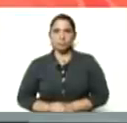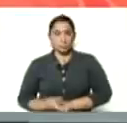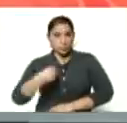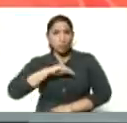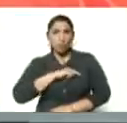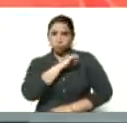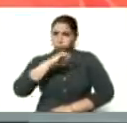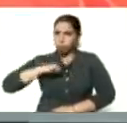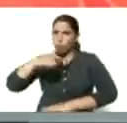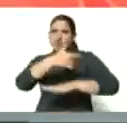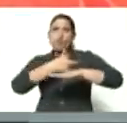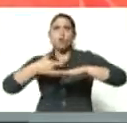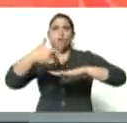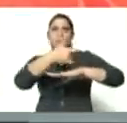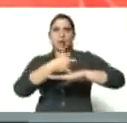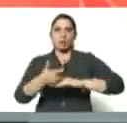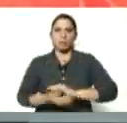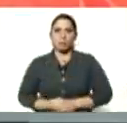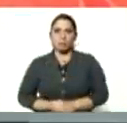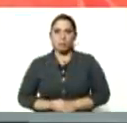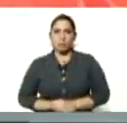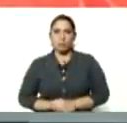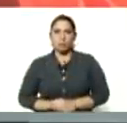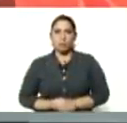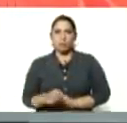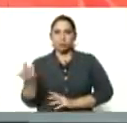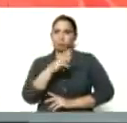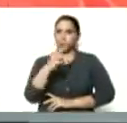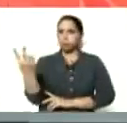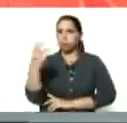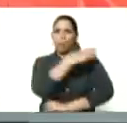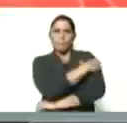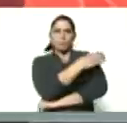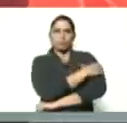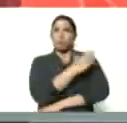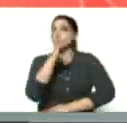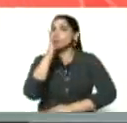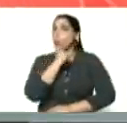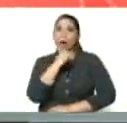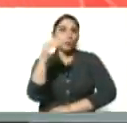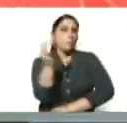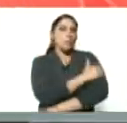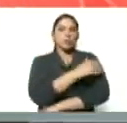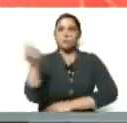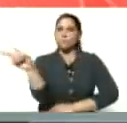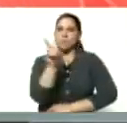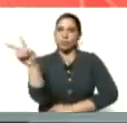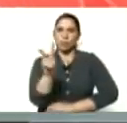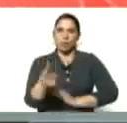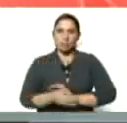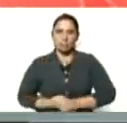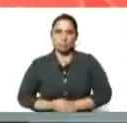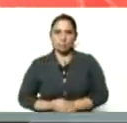Nosotros somos gobierno y oposición a la vez, porque no tenemos oposición en Venezuela.